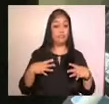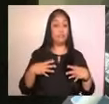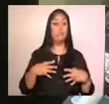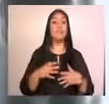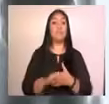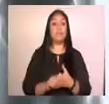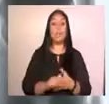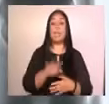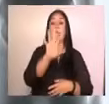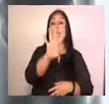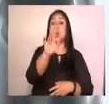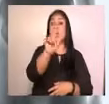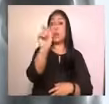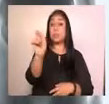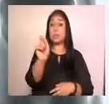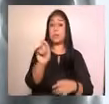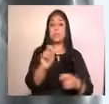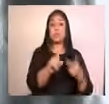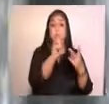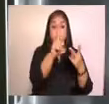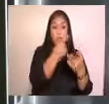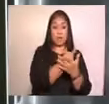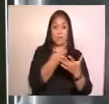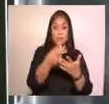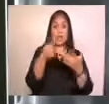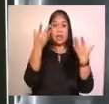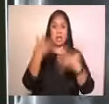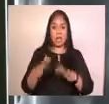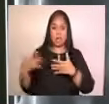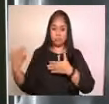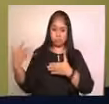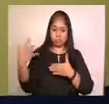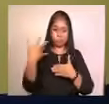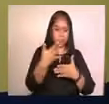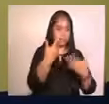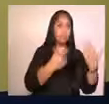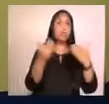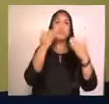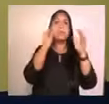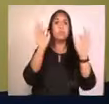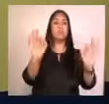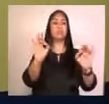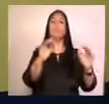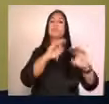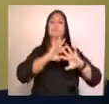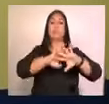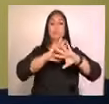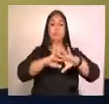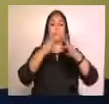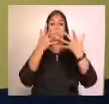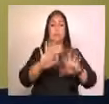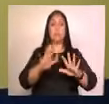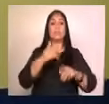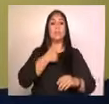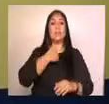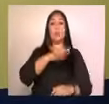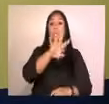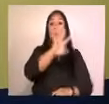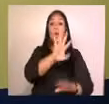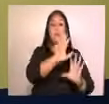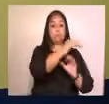En 4 meses y 1 semana logramos construir este moderno complejo carcelario que cuenta con 4 sectores